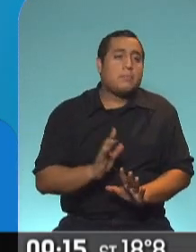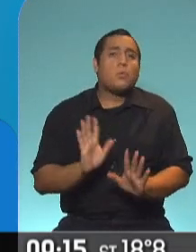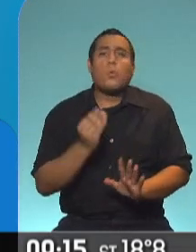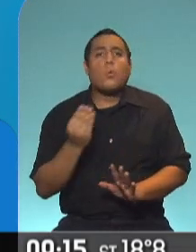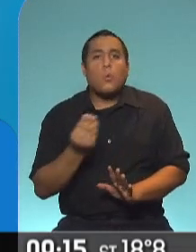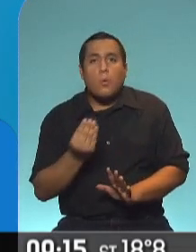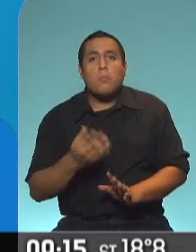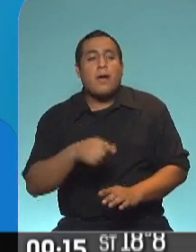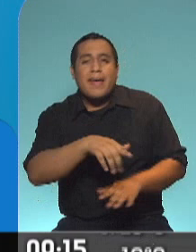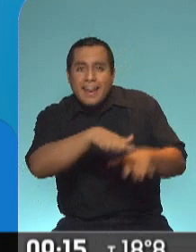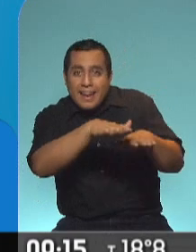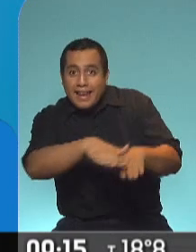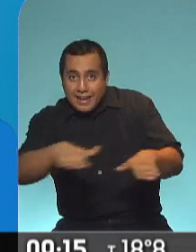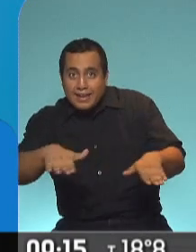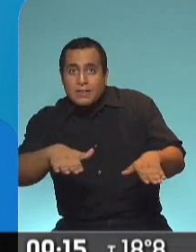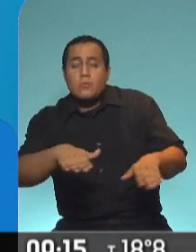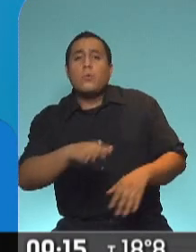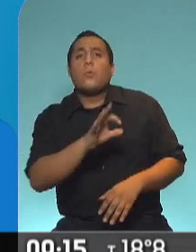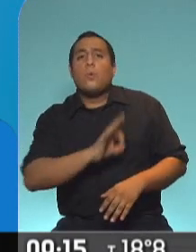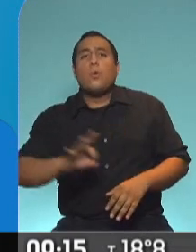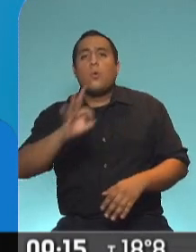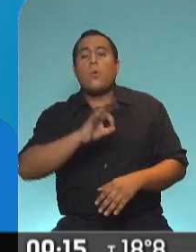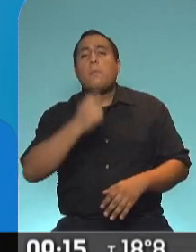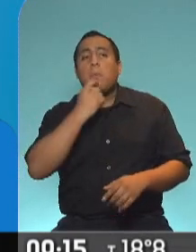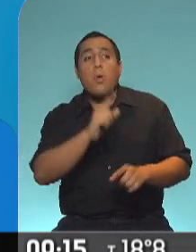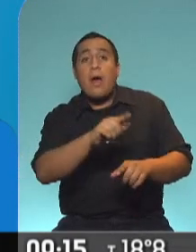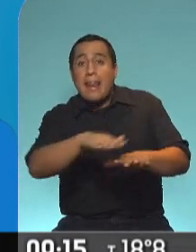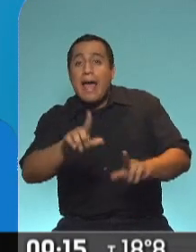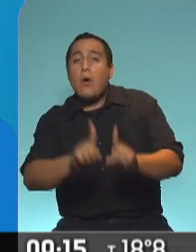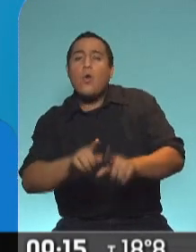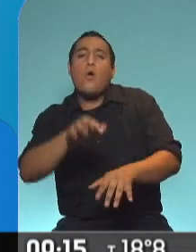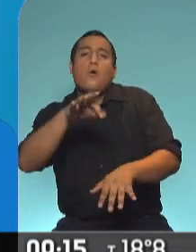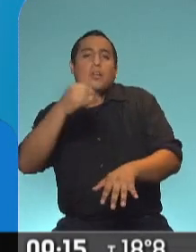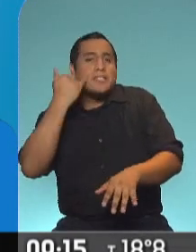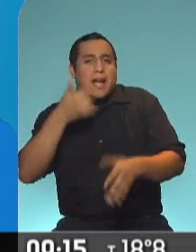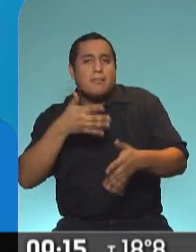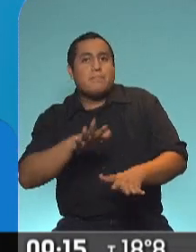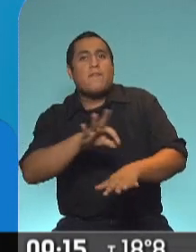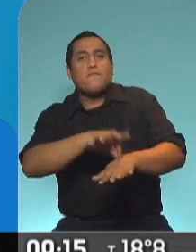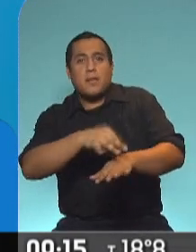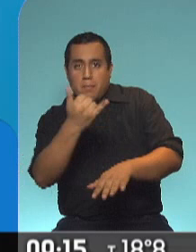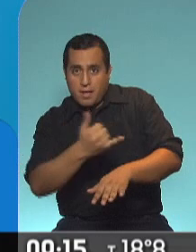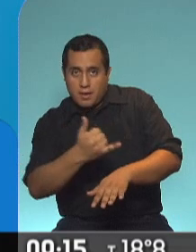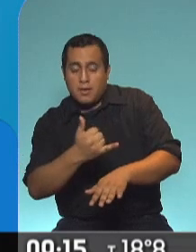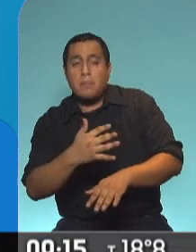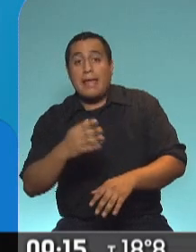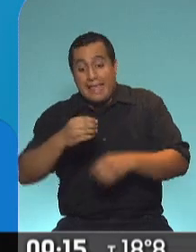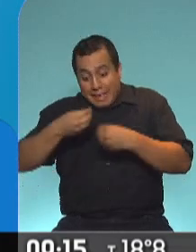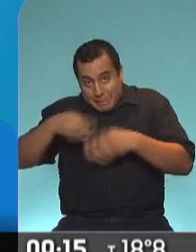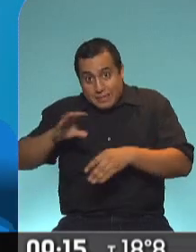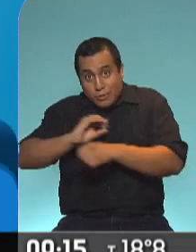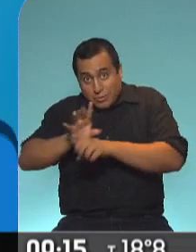lactantes pequeños o en aquellos con enfermedades de base desde el inicio de la pandemia